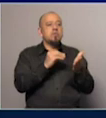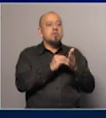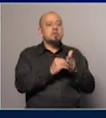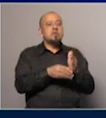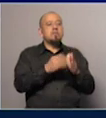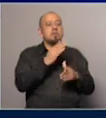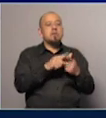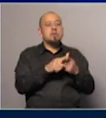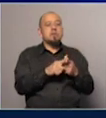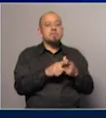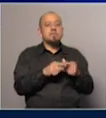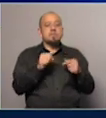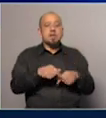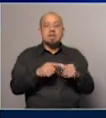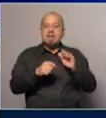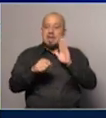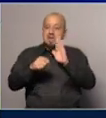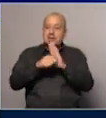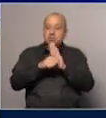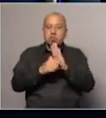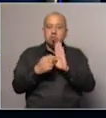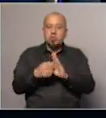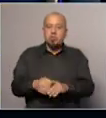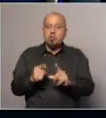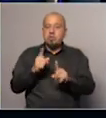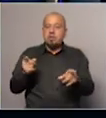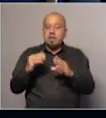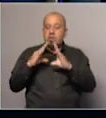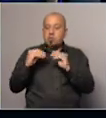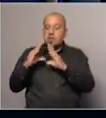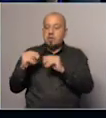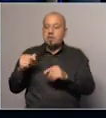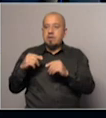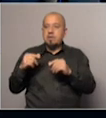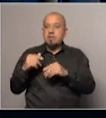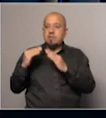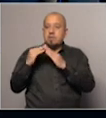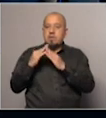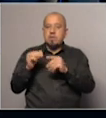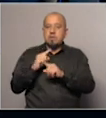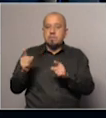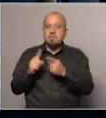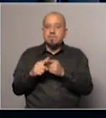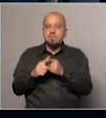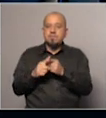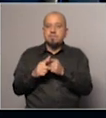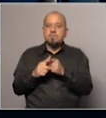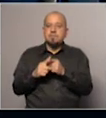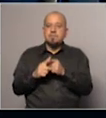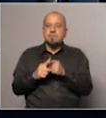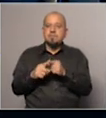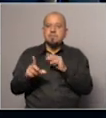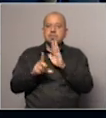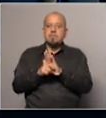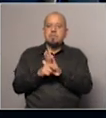parlamento nacional este artículo no va a operar para las cooperativas de vivienda por lo tanto se va a mantener la ley de subsidio a la